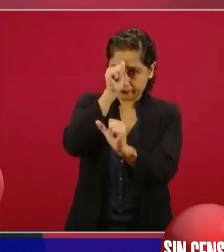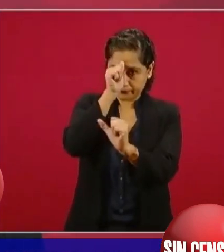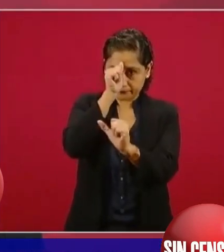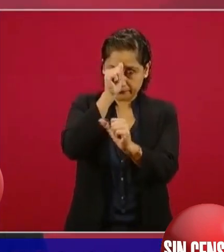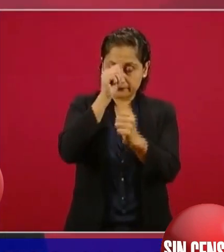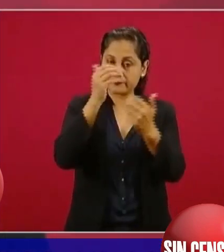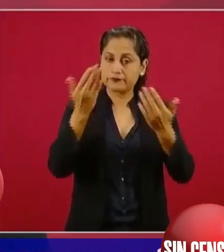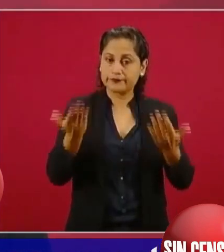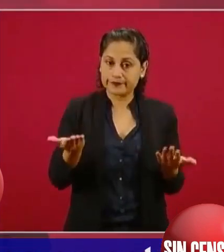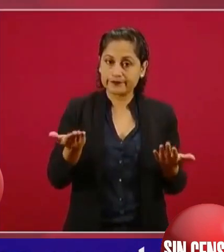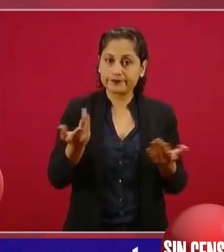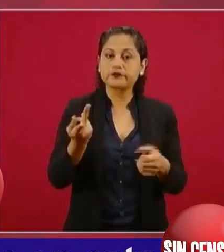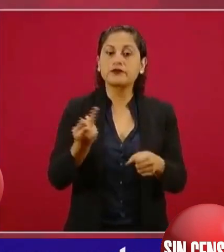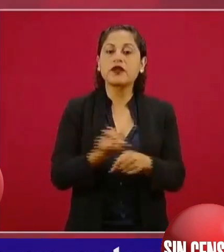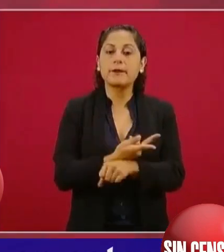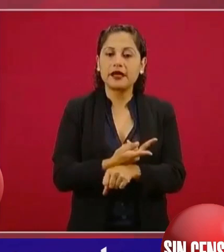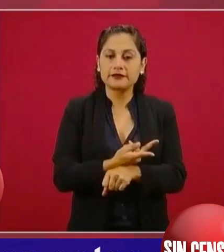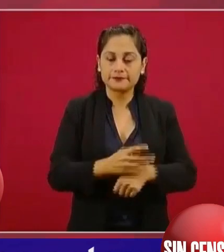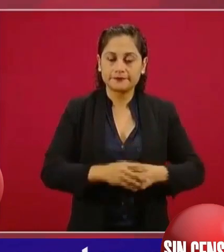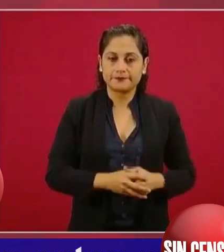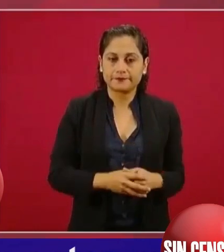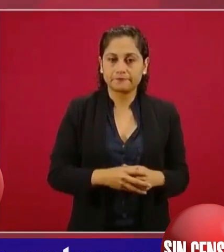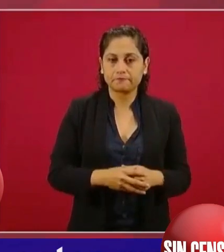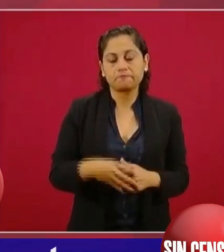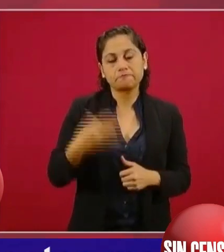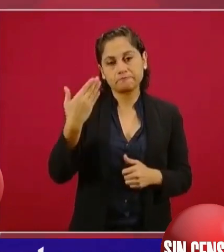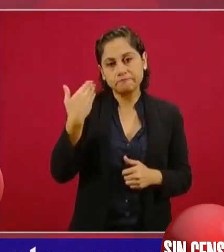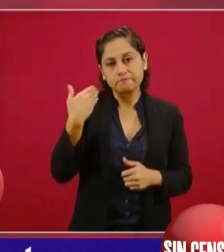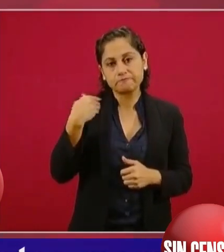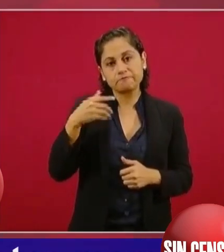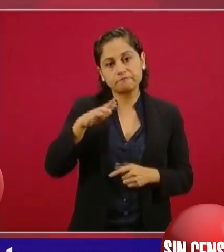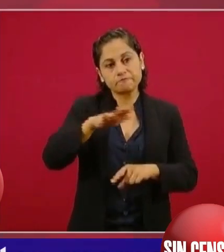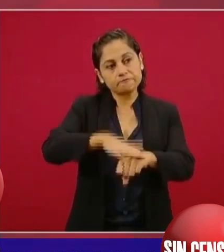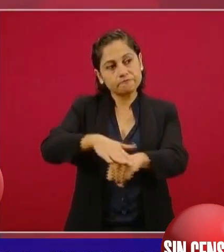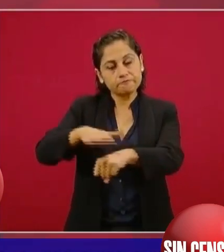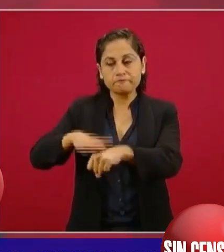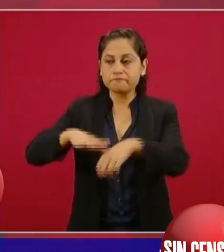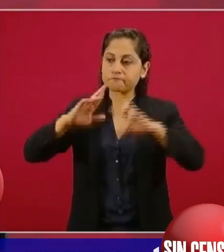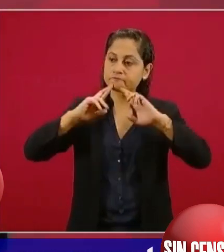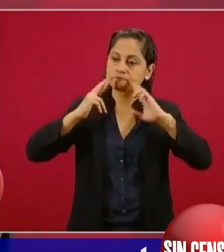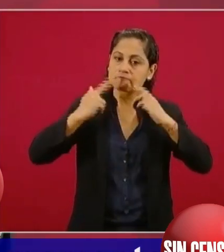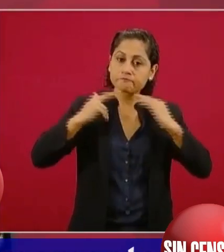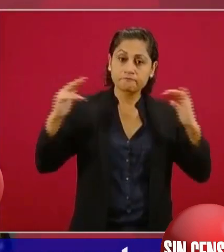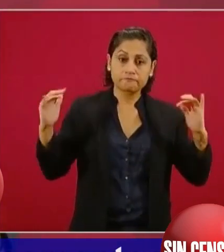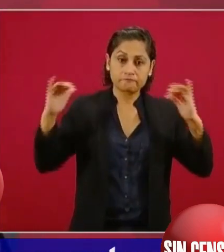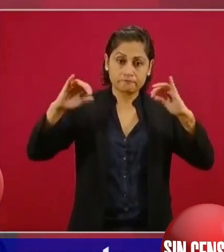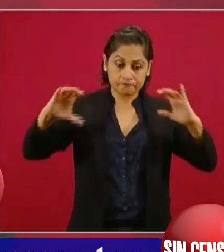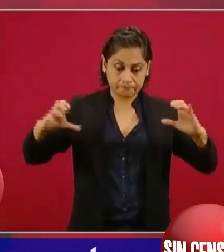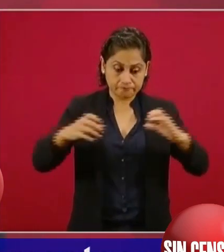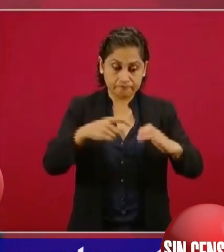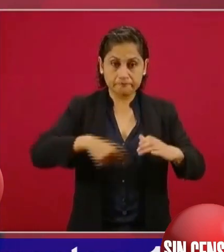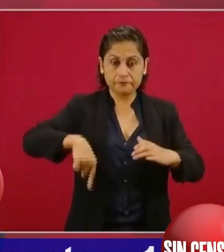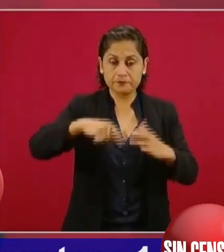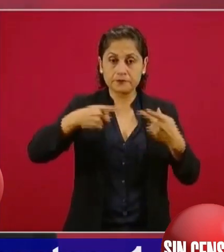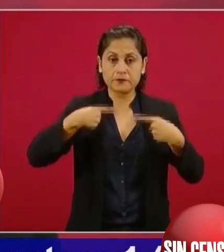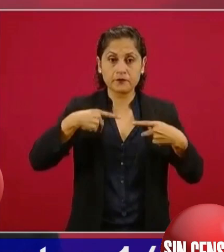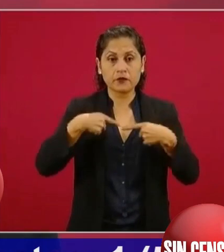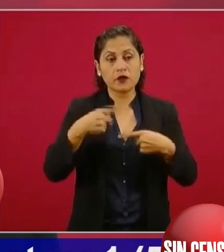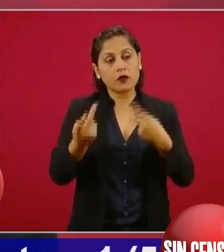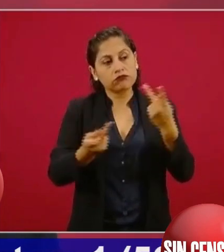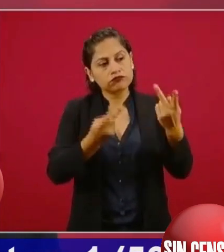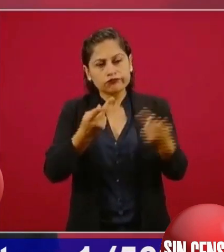¿Qué sucedió? Se hizo una asamblea, hubo una consulta